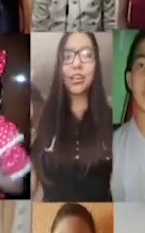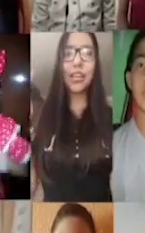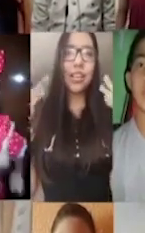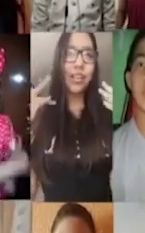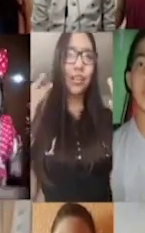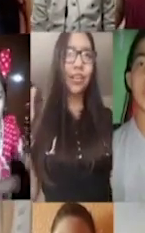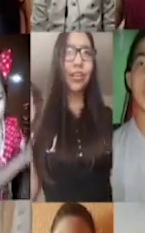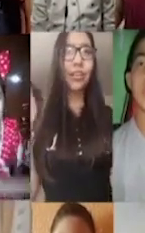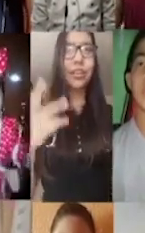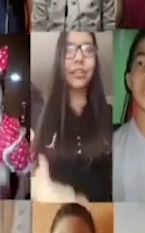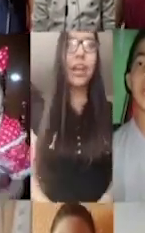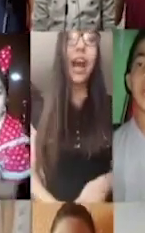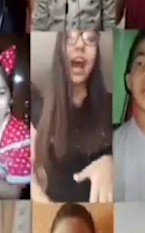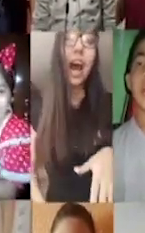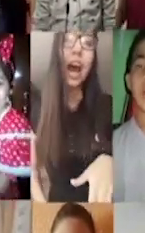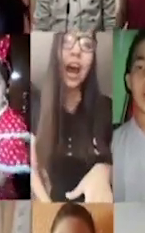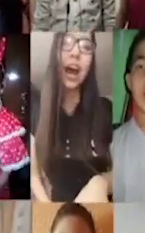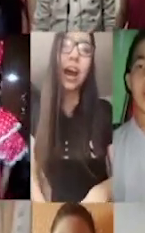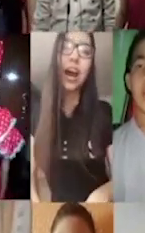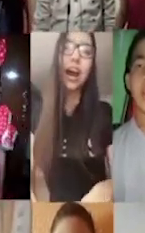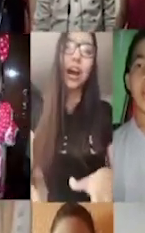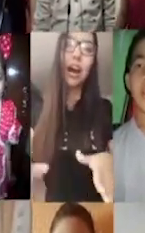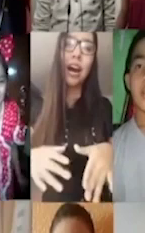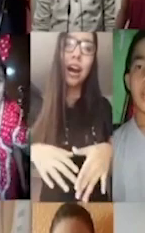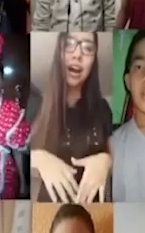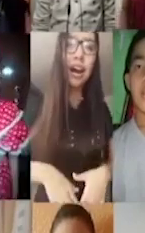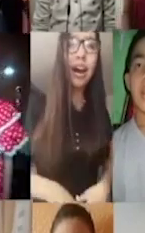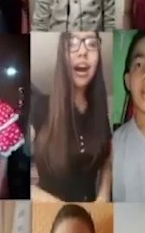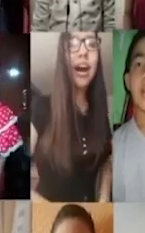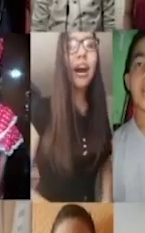pálido color.